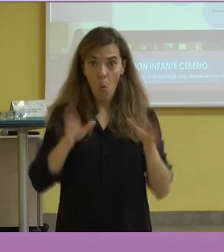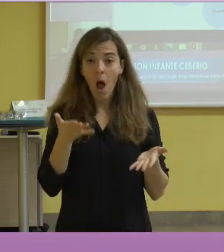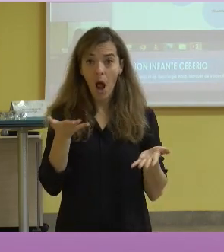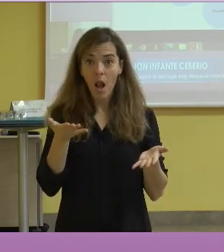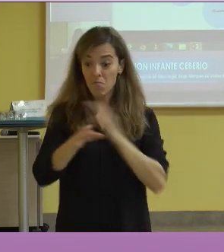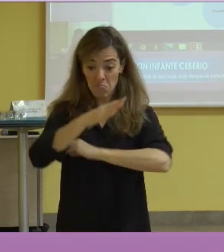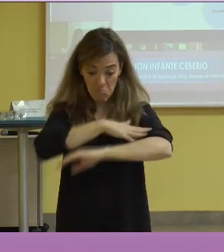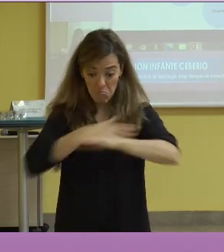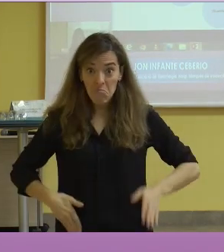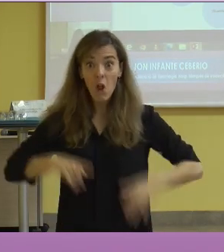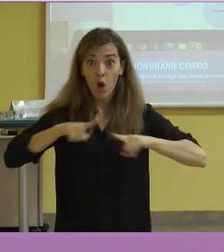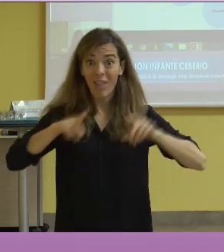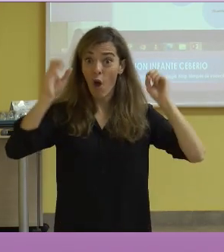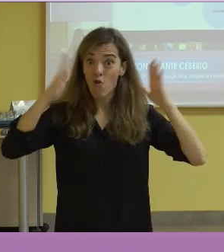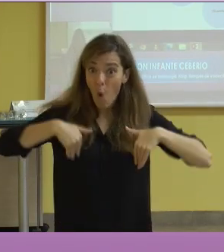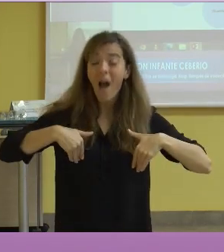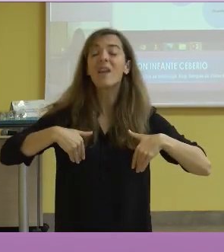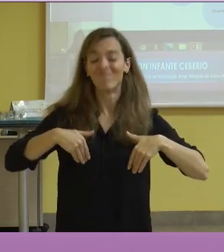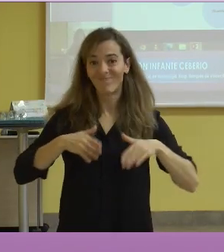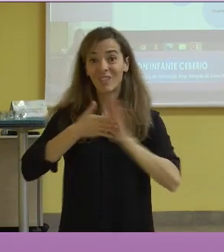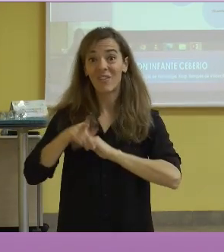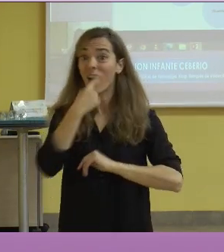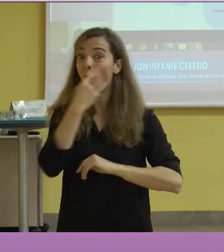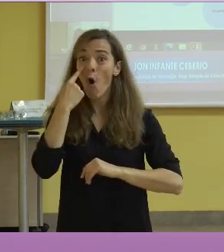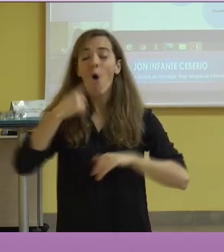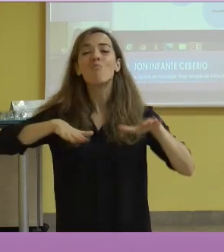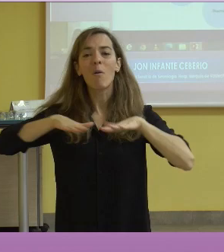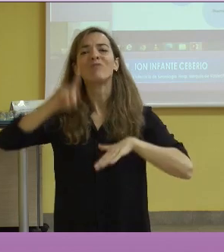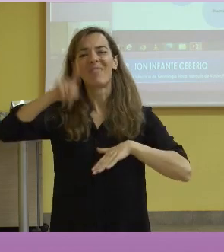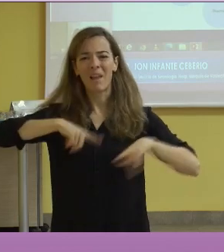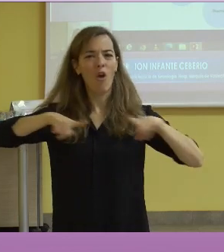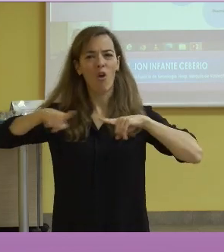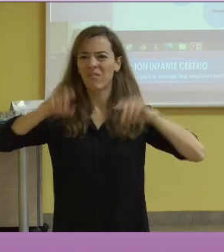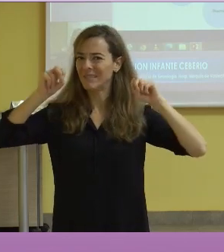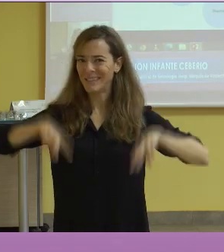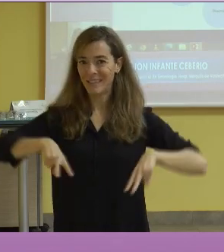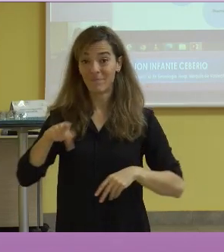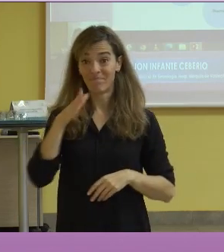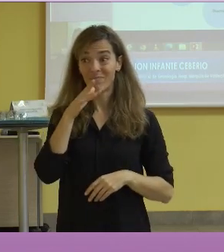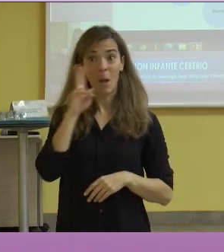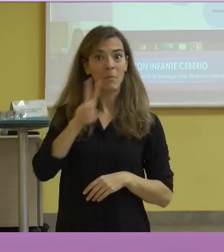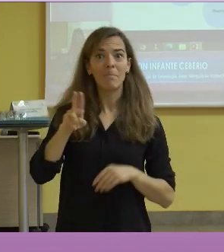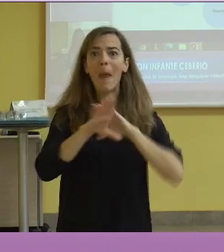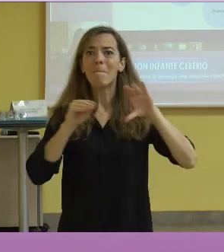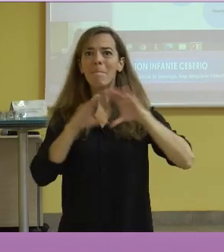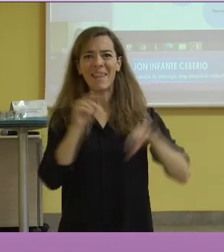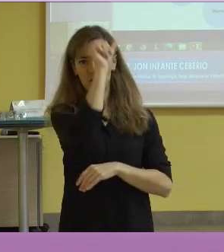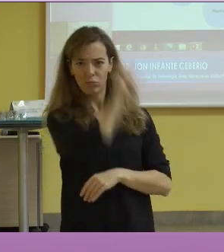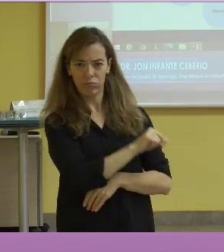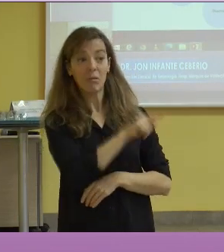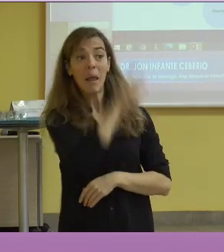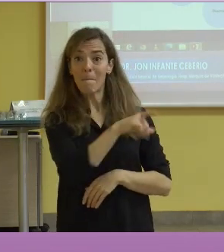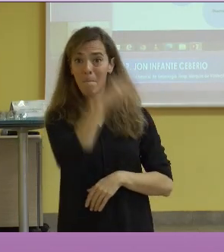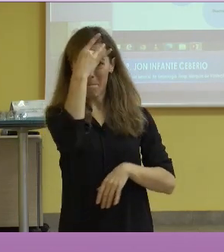de las extremidades van a estar descoordinados en la ataxia, los movimientos oculares también. Vamos a ver ahora una serie de vídeos de pacientes